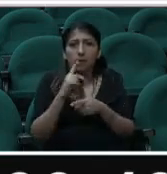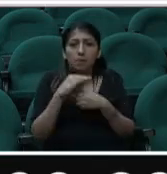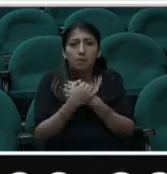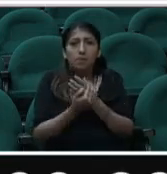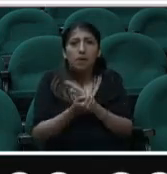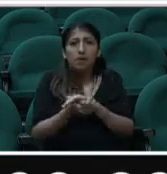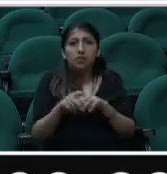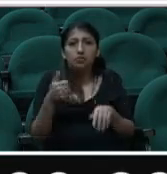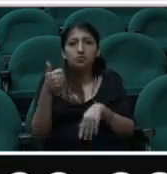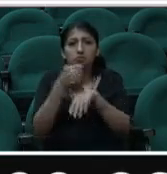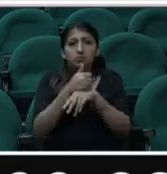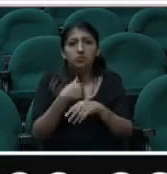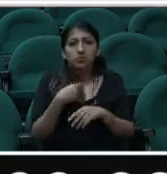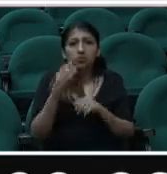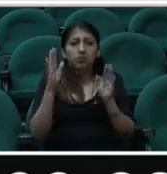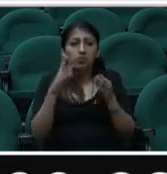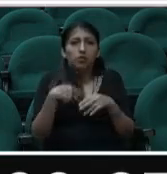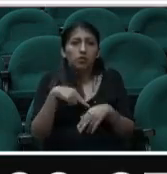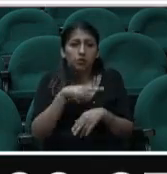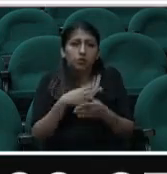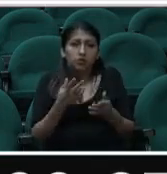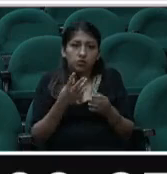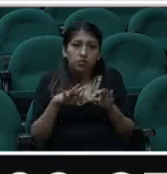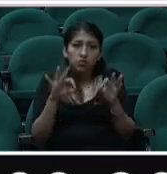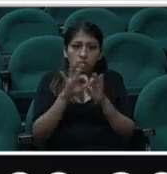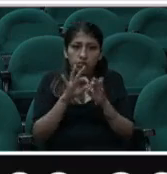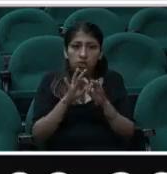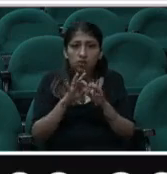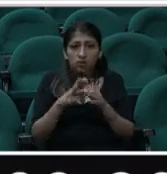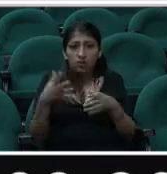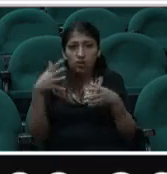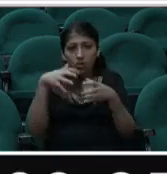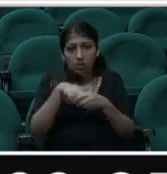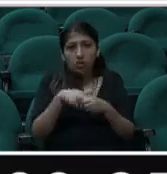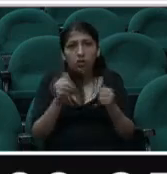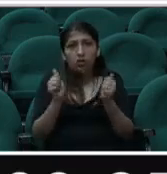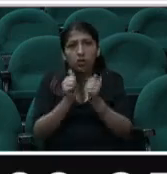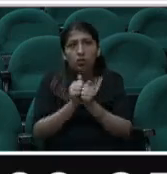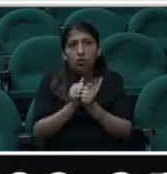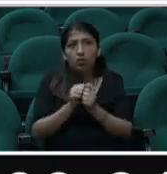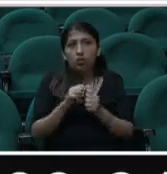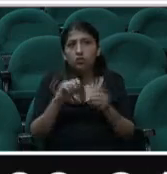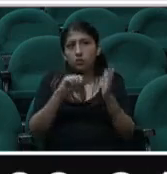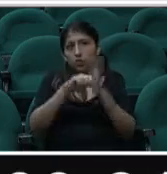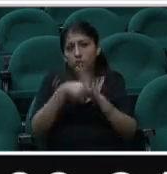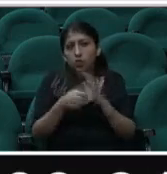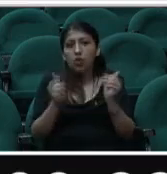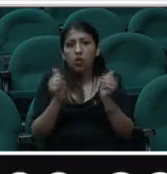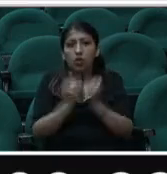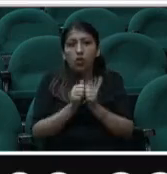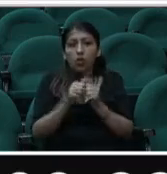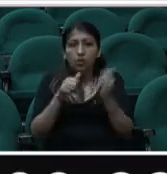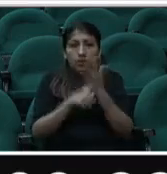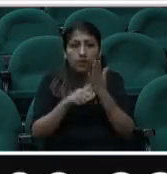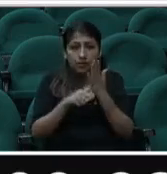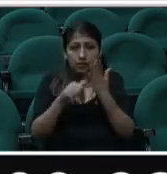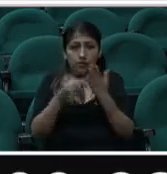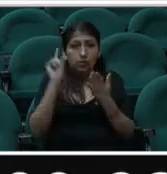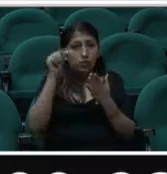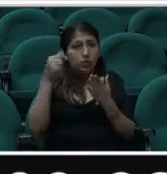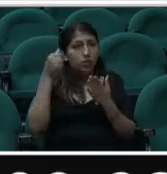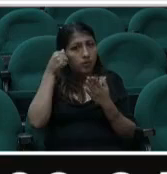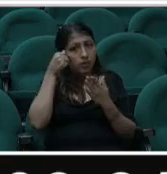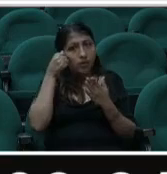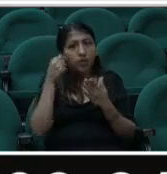mafias que se han apoderado entonces por supuesto que tenemos que abordar una estrategia integral en conjunto con seguridad en conjunto con el ministerio de gobierno